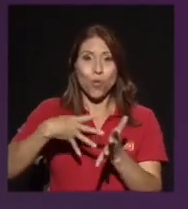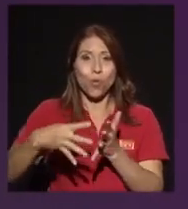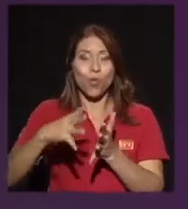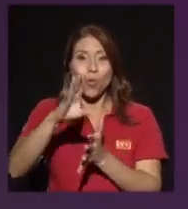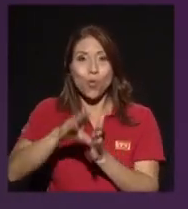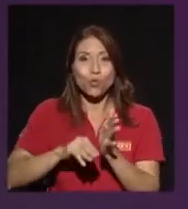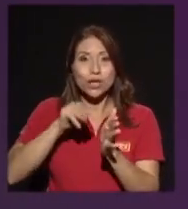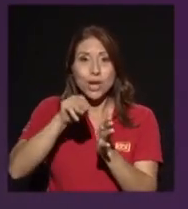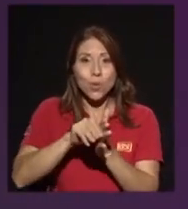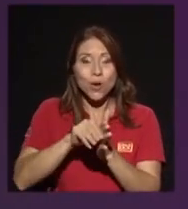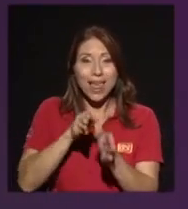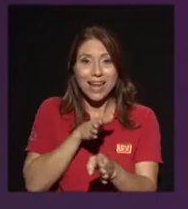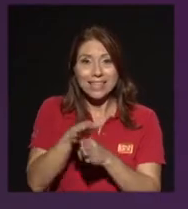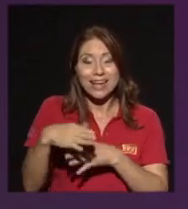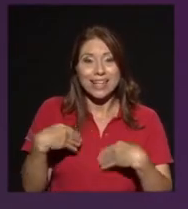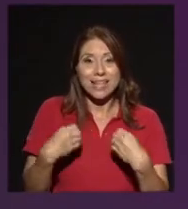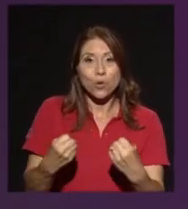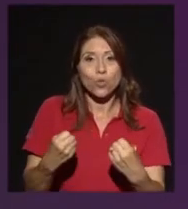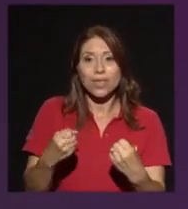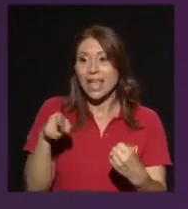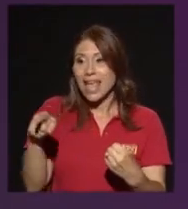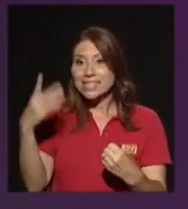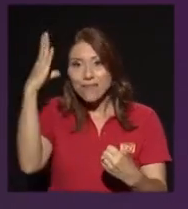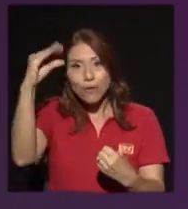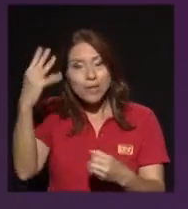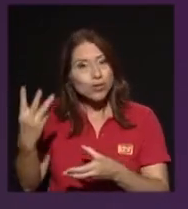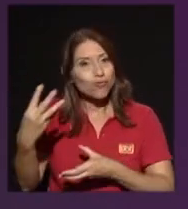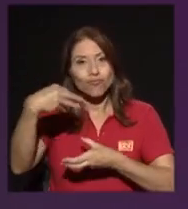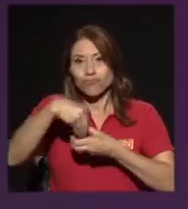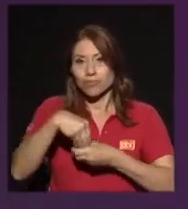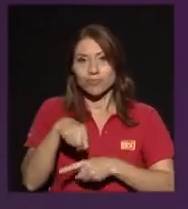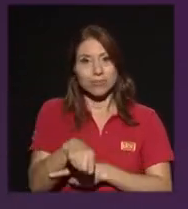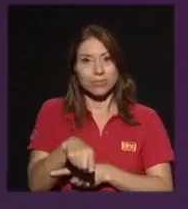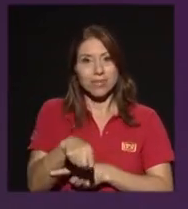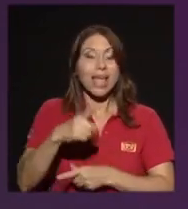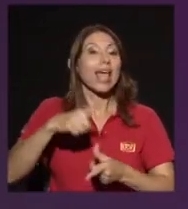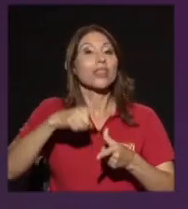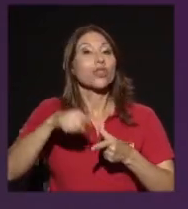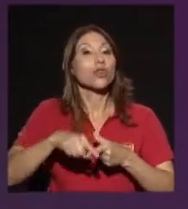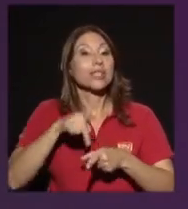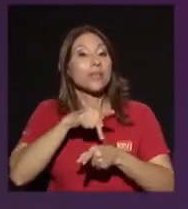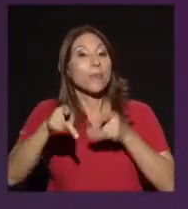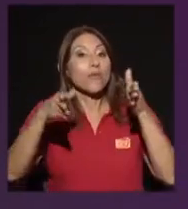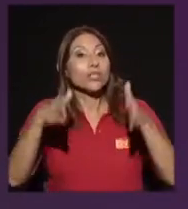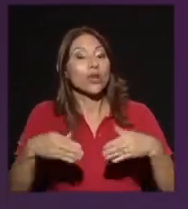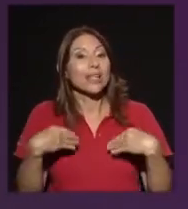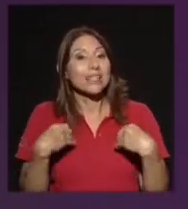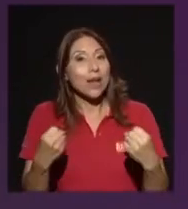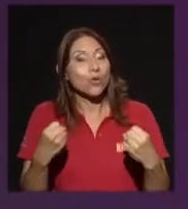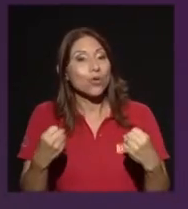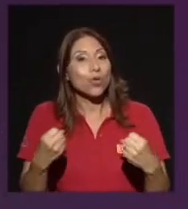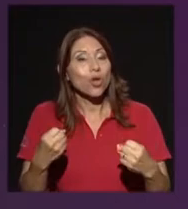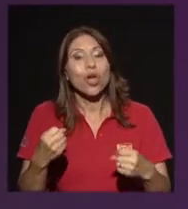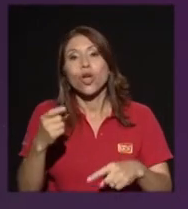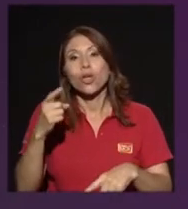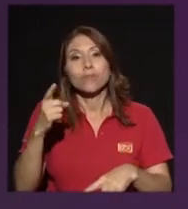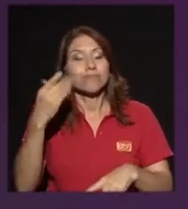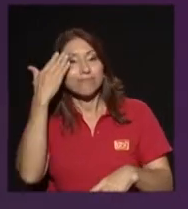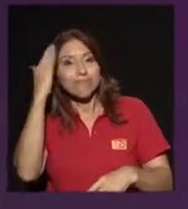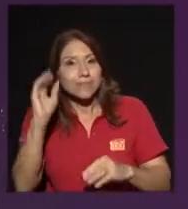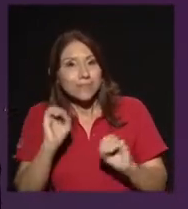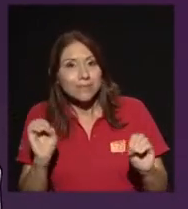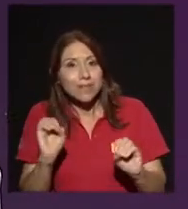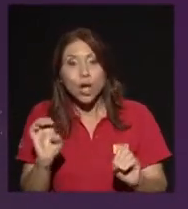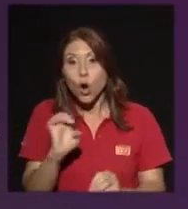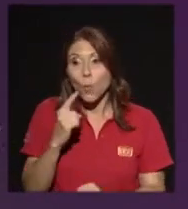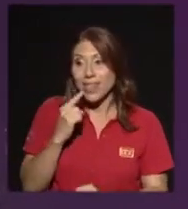de salud no se incorpora esta información. Entonces, nuestras personas profesionales en salud no pueden, y un poco lo decía Erika, ¿verdad?